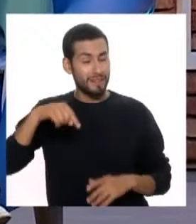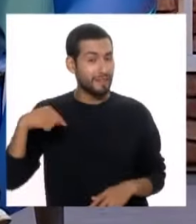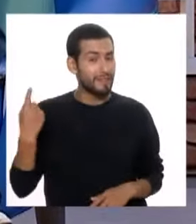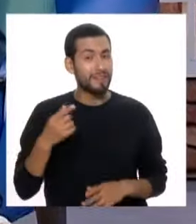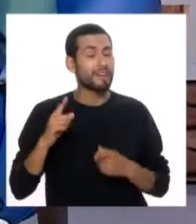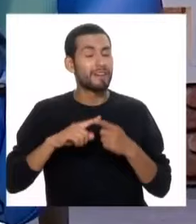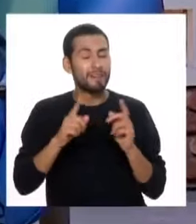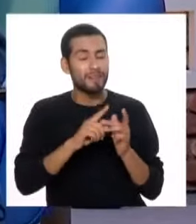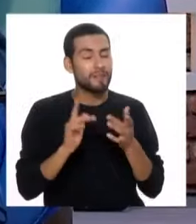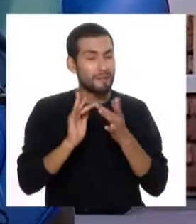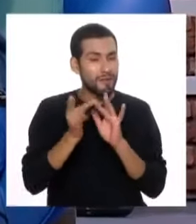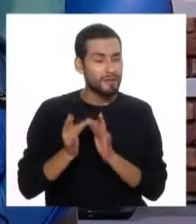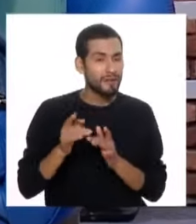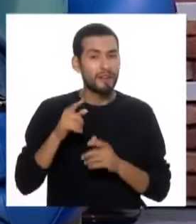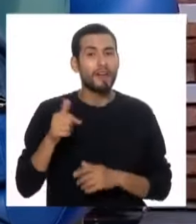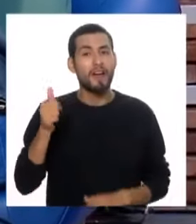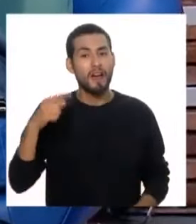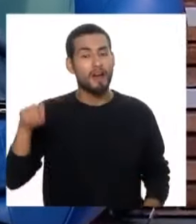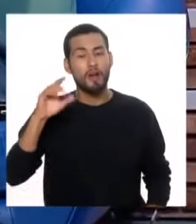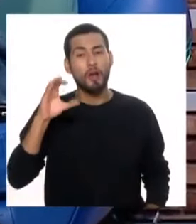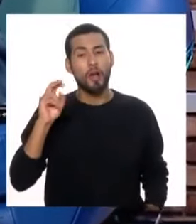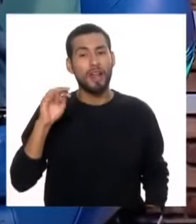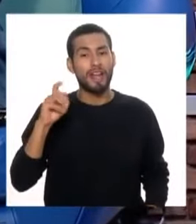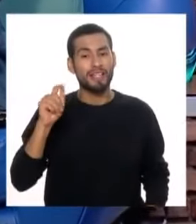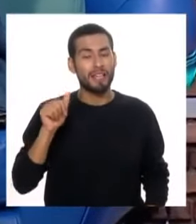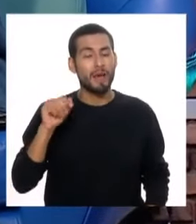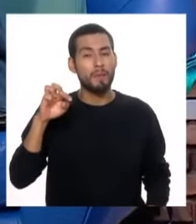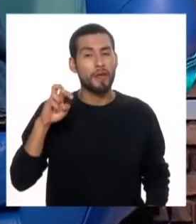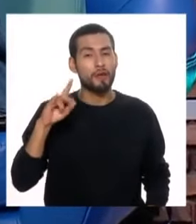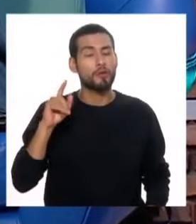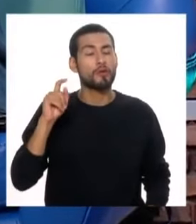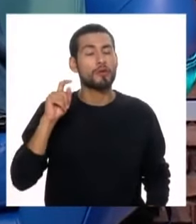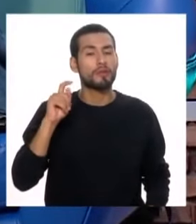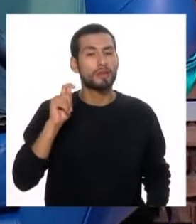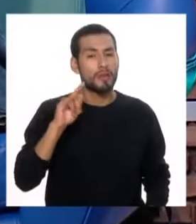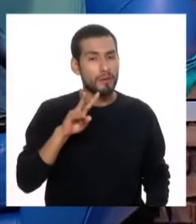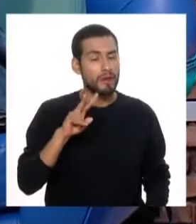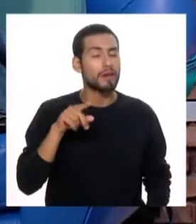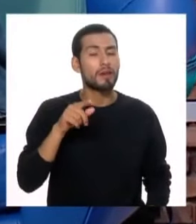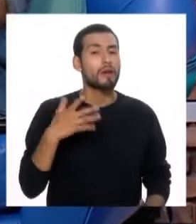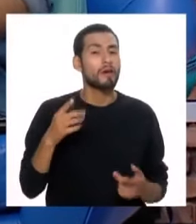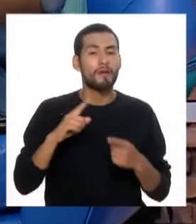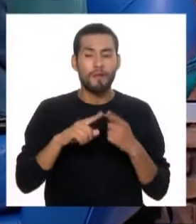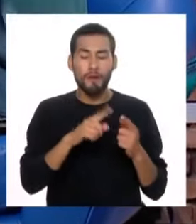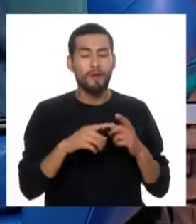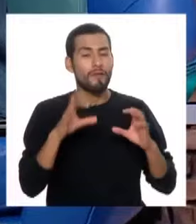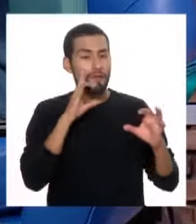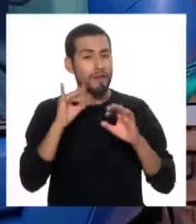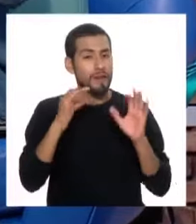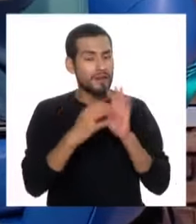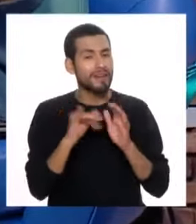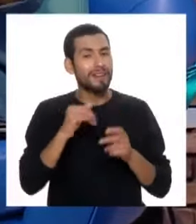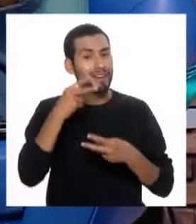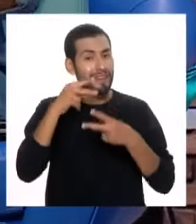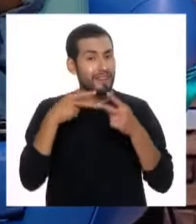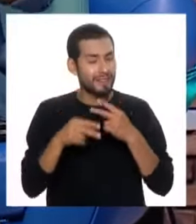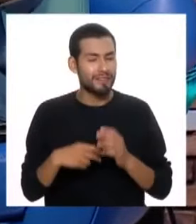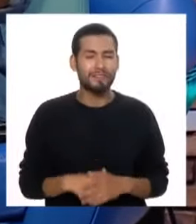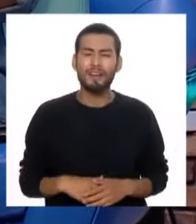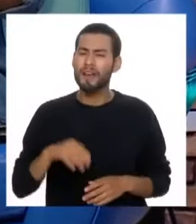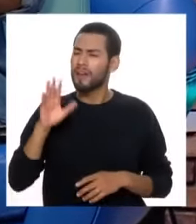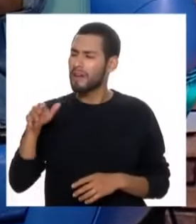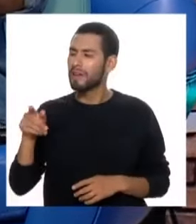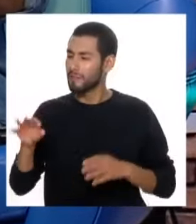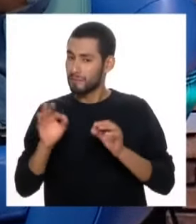en redes sociales. Arroba Conecta Perú TV en Facebook, Instagram y también TikTok. Fátima, la importancia